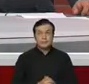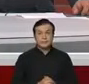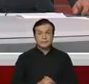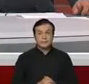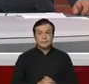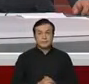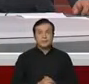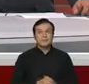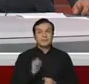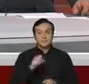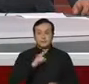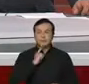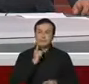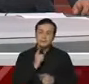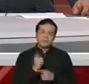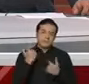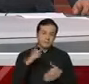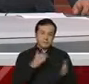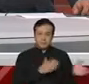Así es,